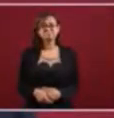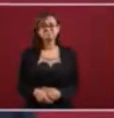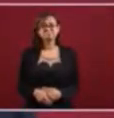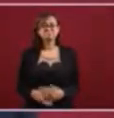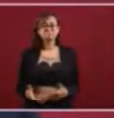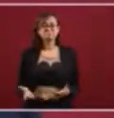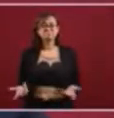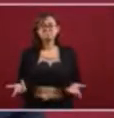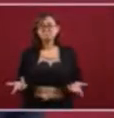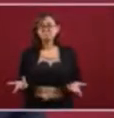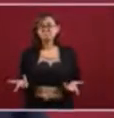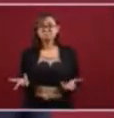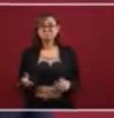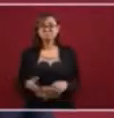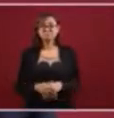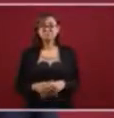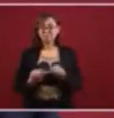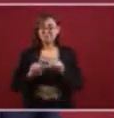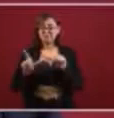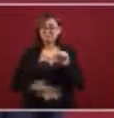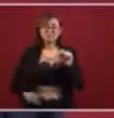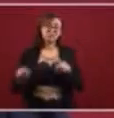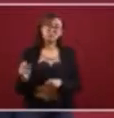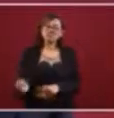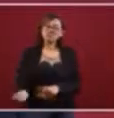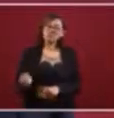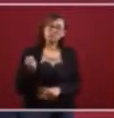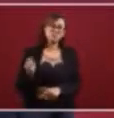México tiene suerte,